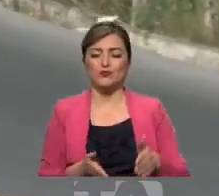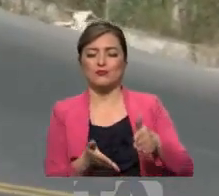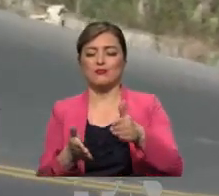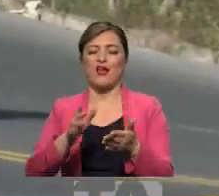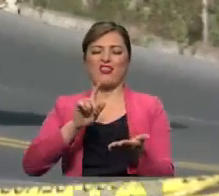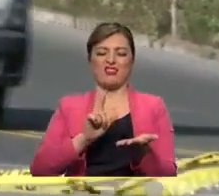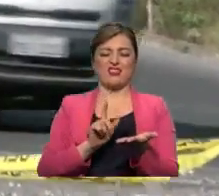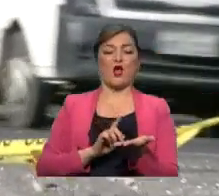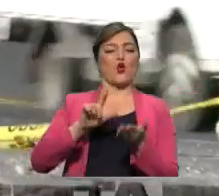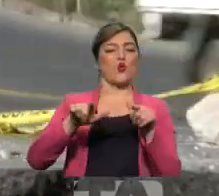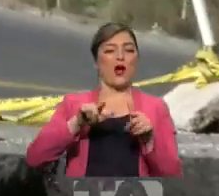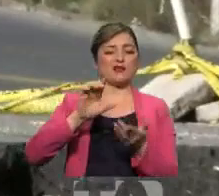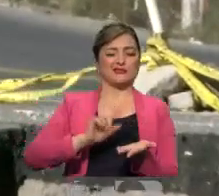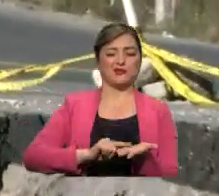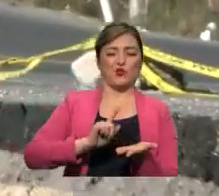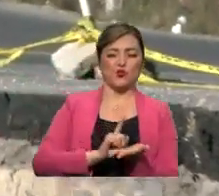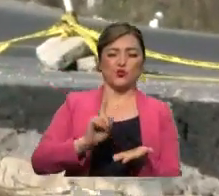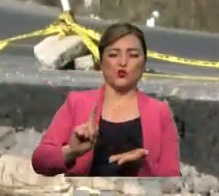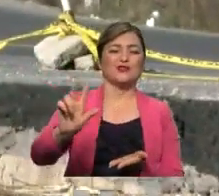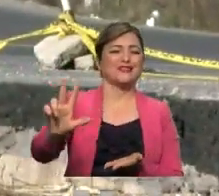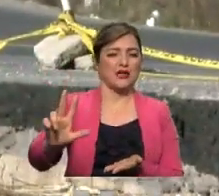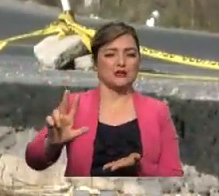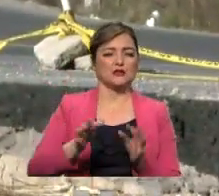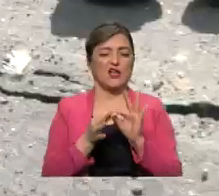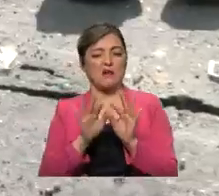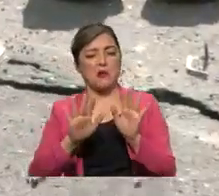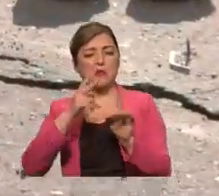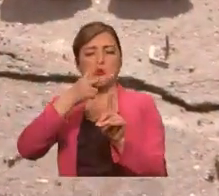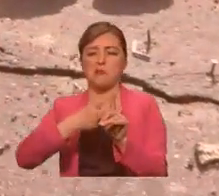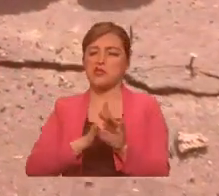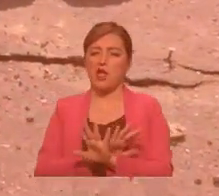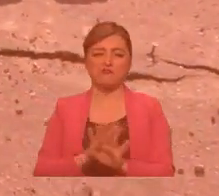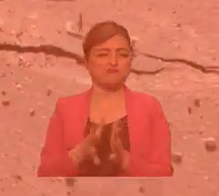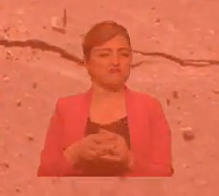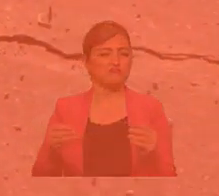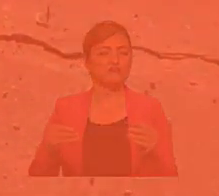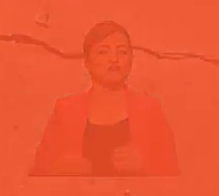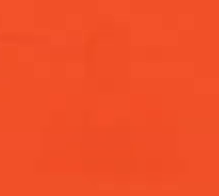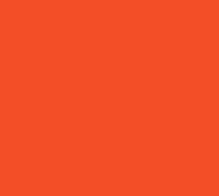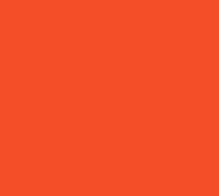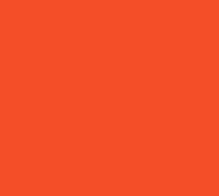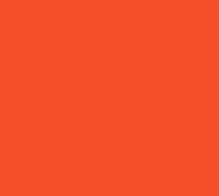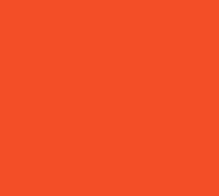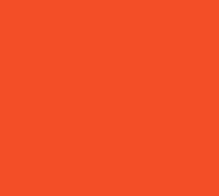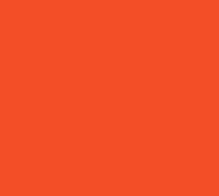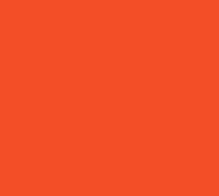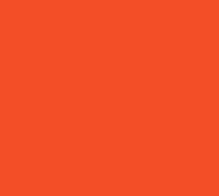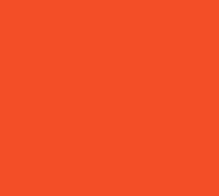arteria vial que estarán arreglados se supone en máximo dos meses fernando ceballos 24